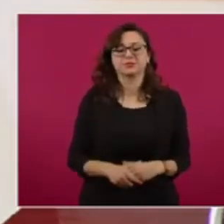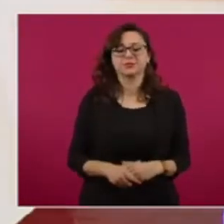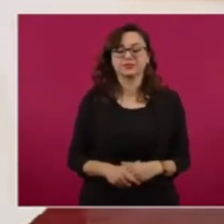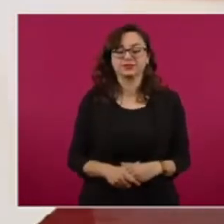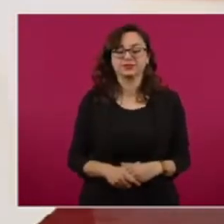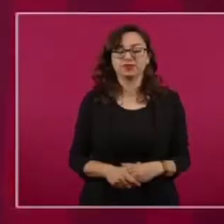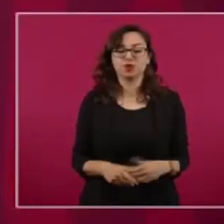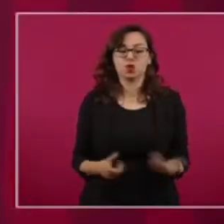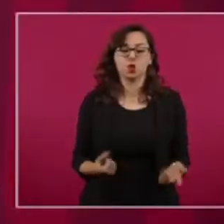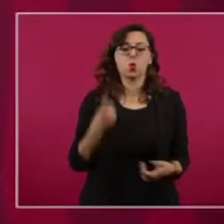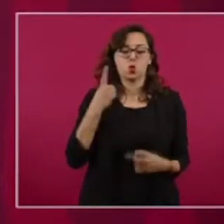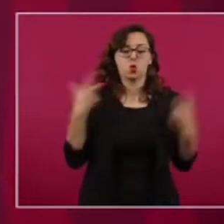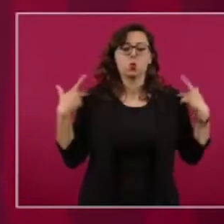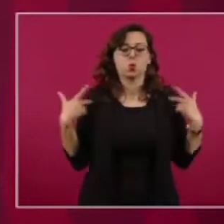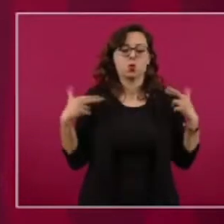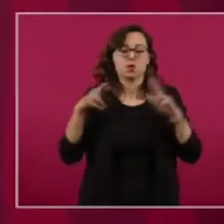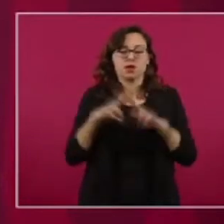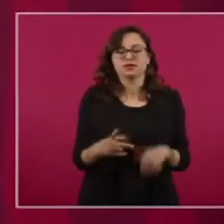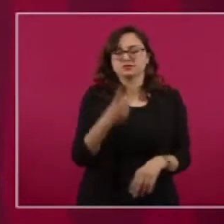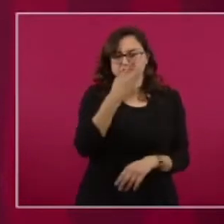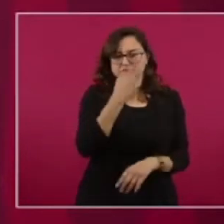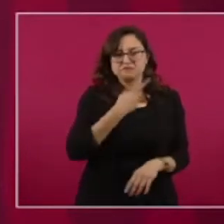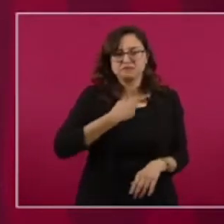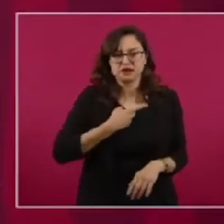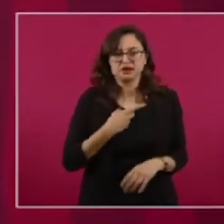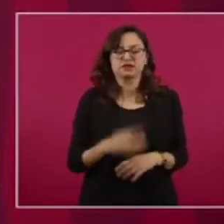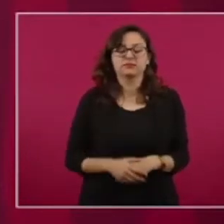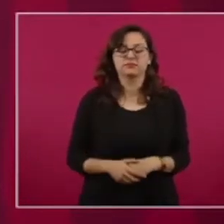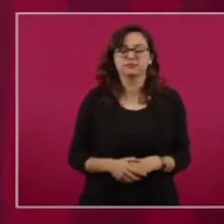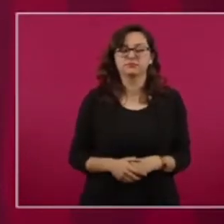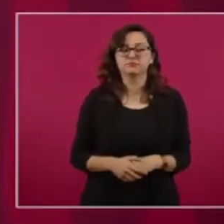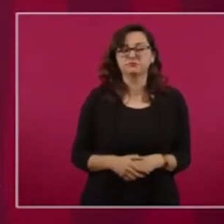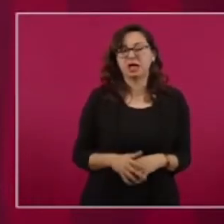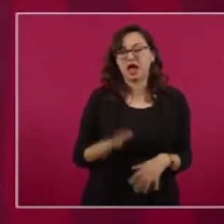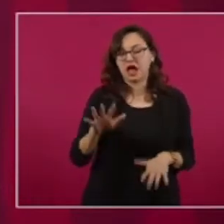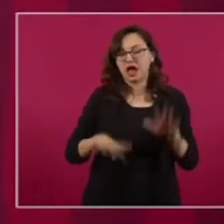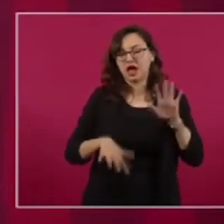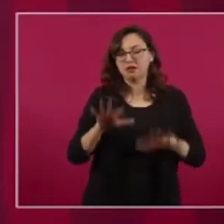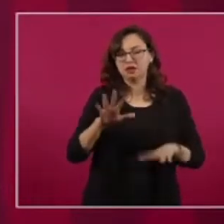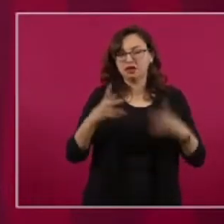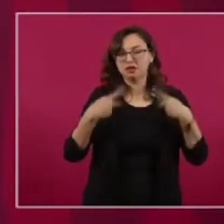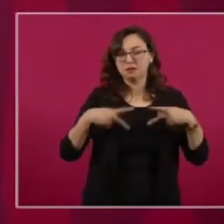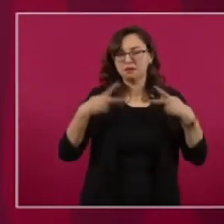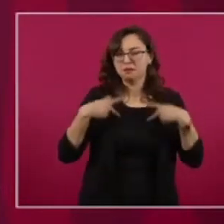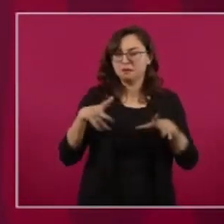el pueblo no tiene del todo claro